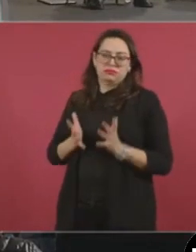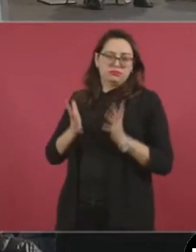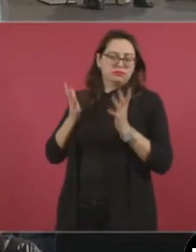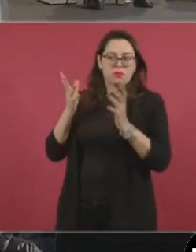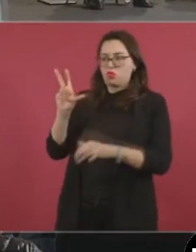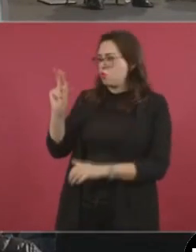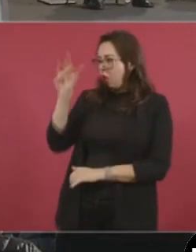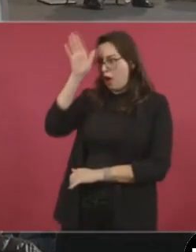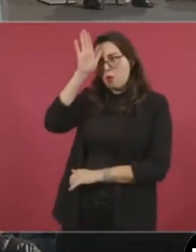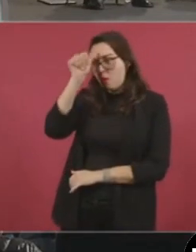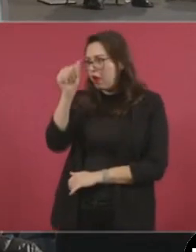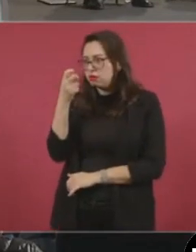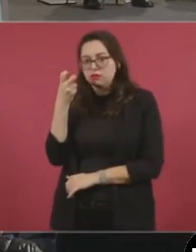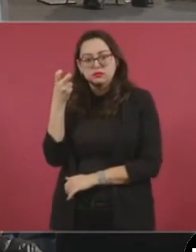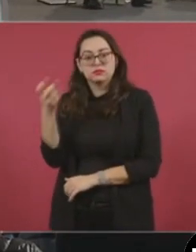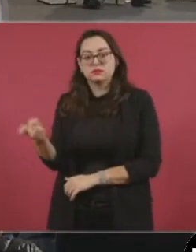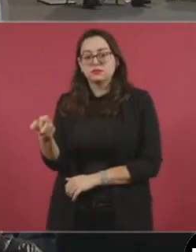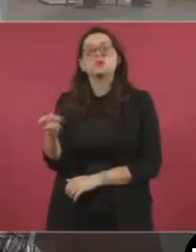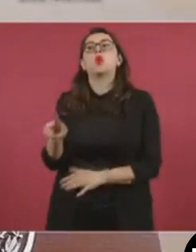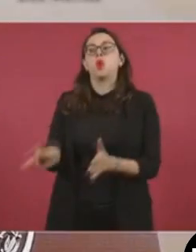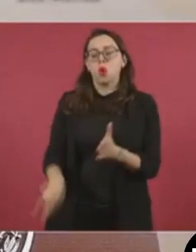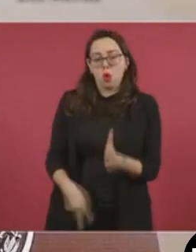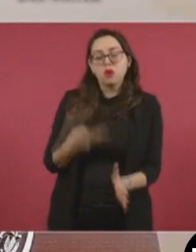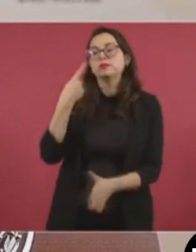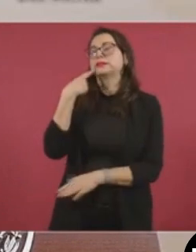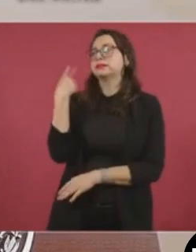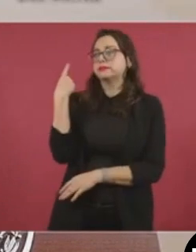y sostiene que va a apelar